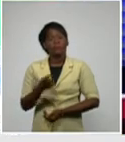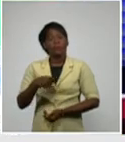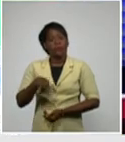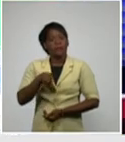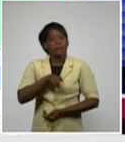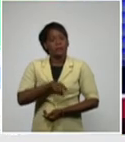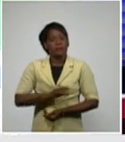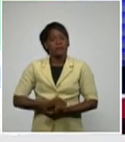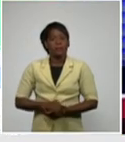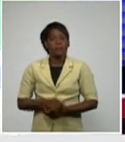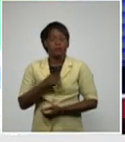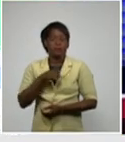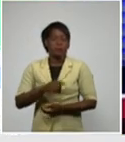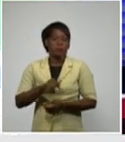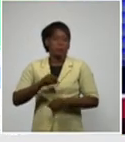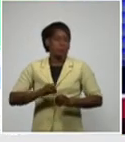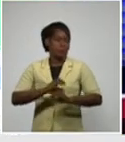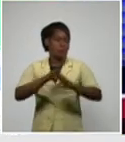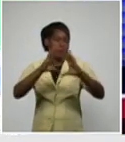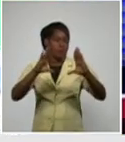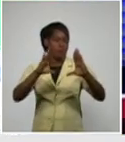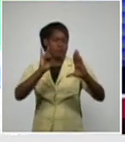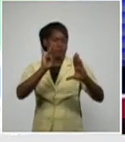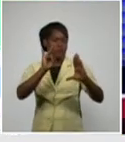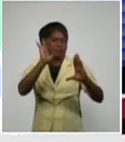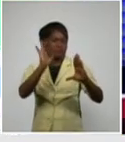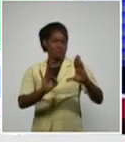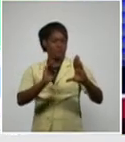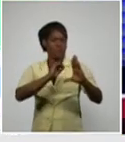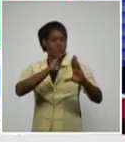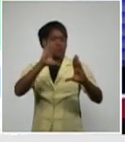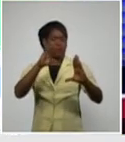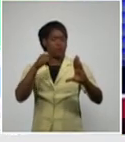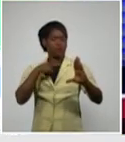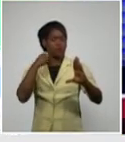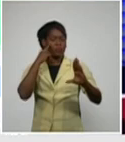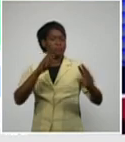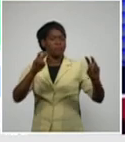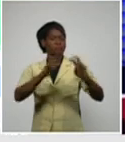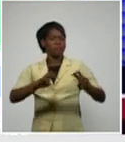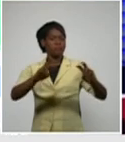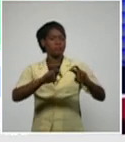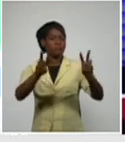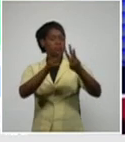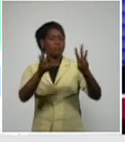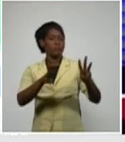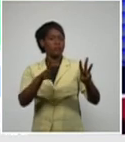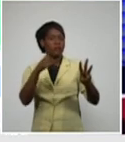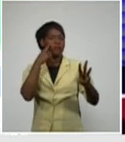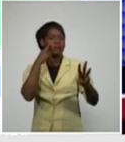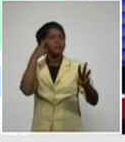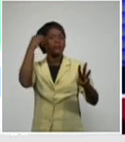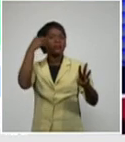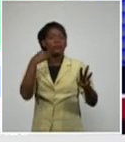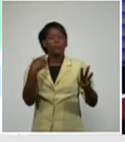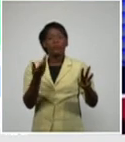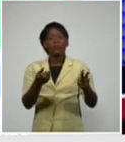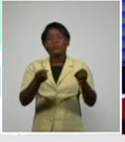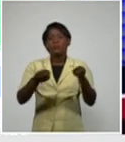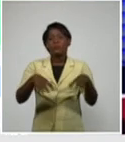hoy en la mañana, para ser honesto, a las 7 de la mañana revisamos un poquito más la situación de